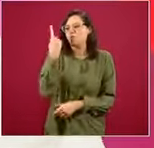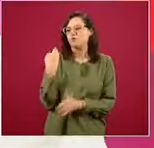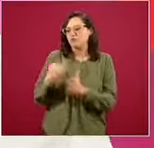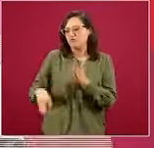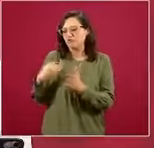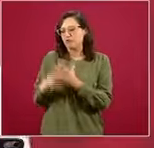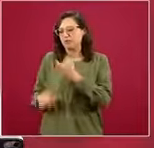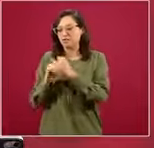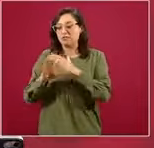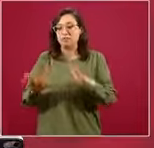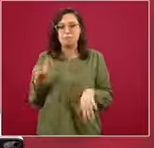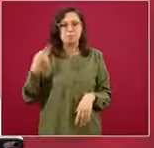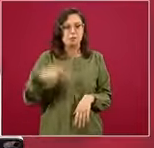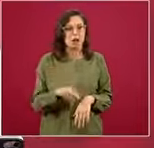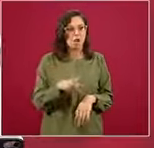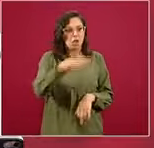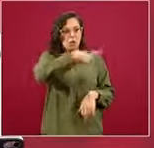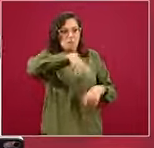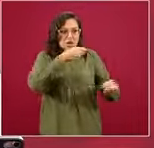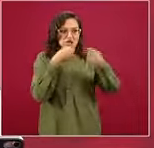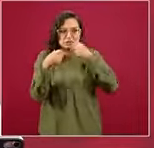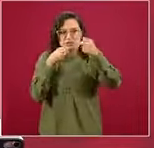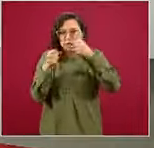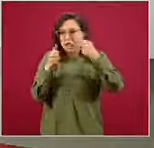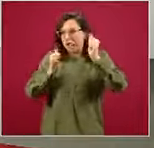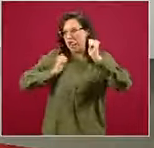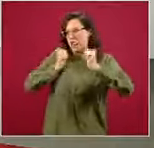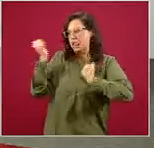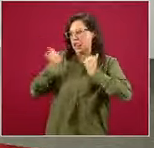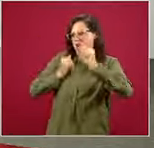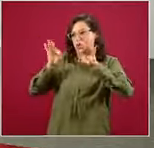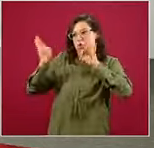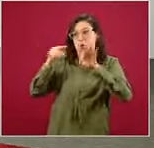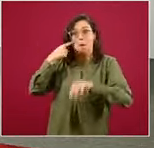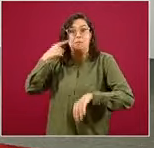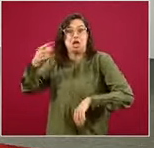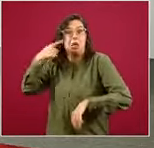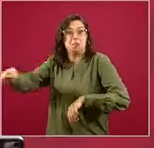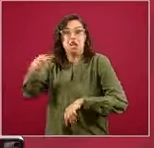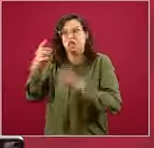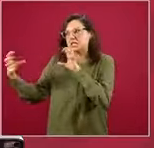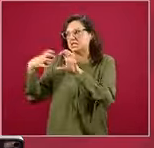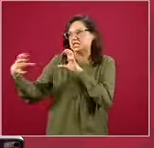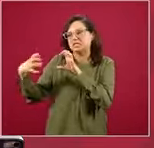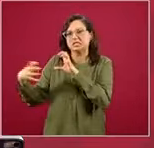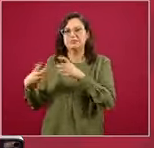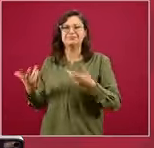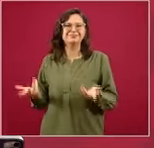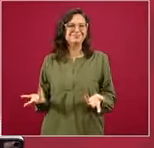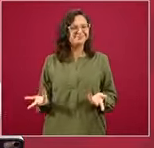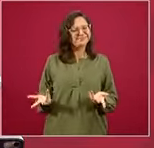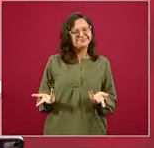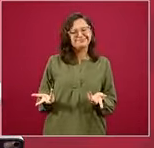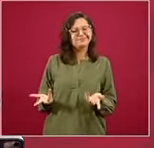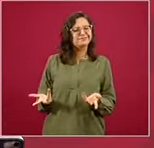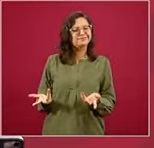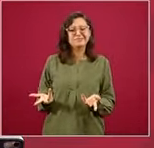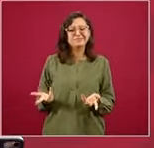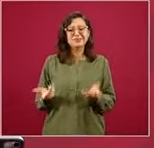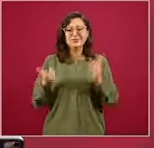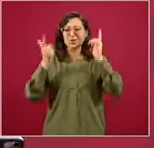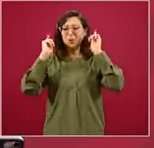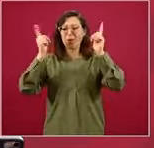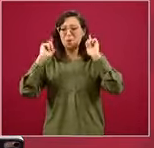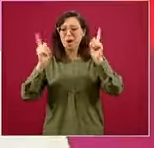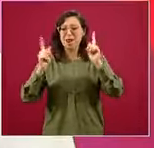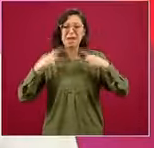de que hay un encono y se pelearon, ¿no? Ojalá que para bien de la